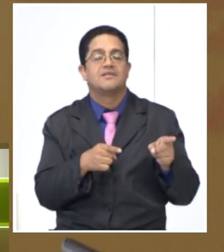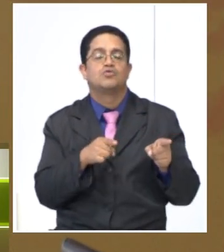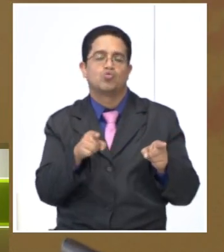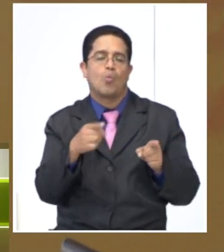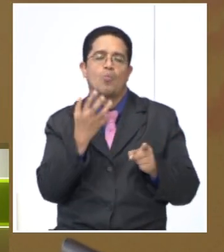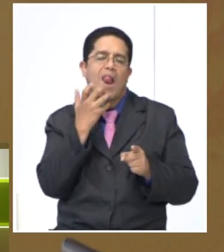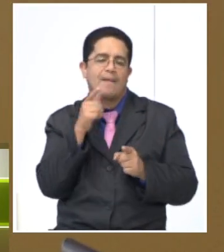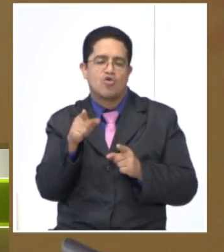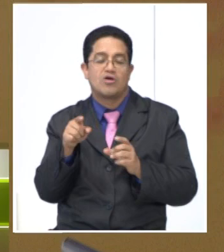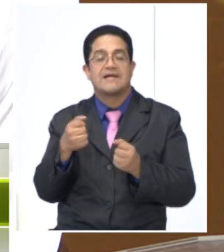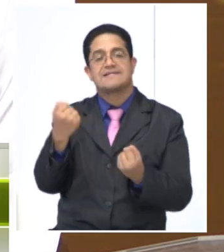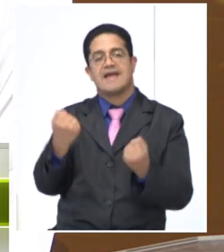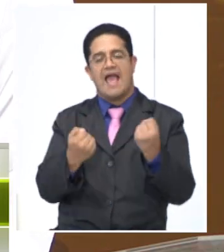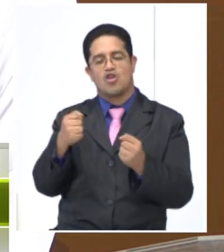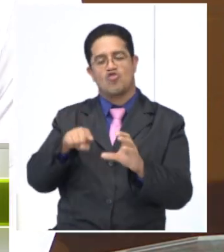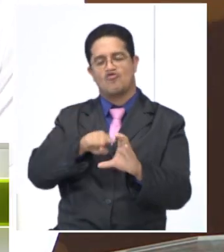caucho?